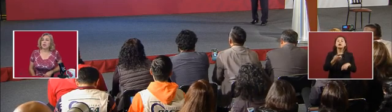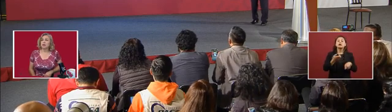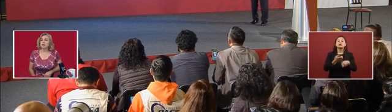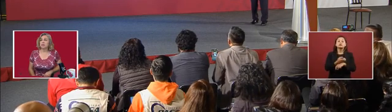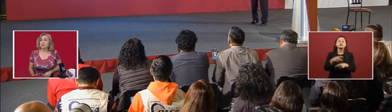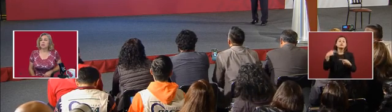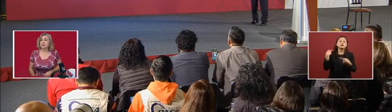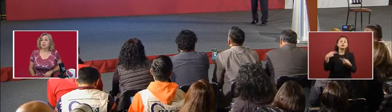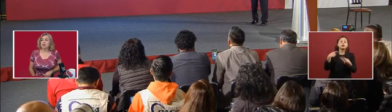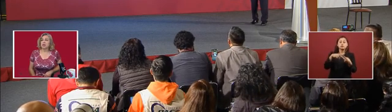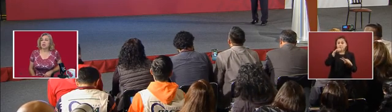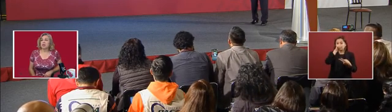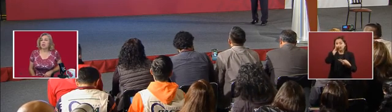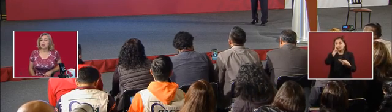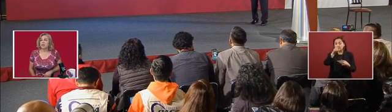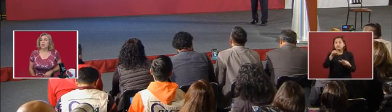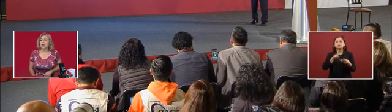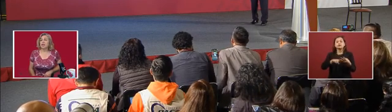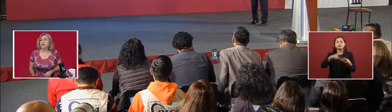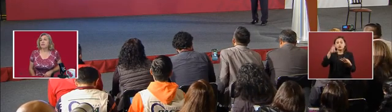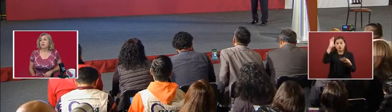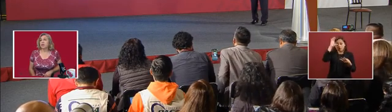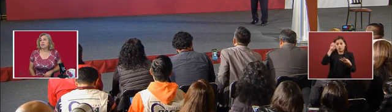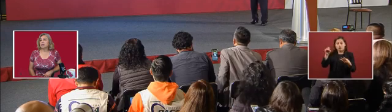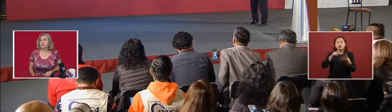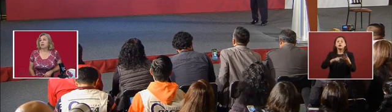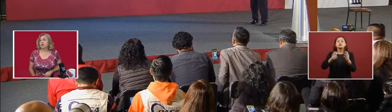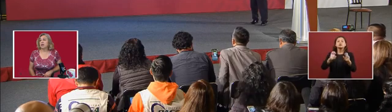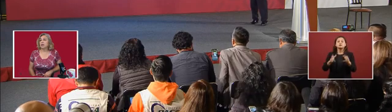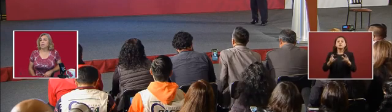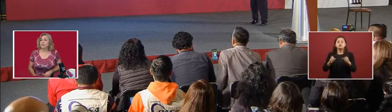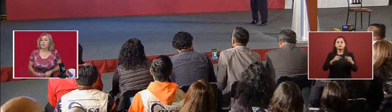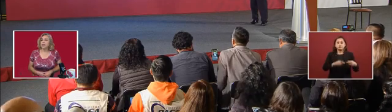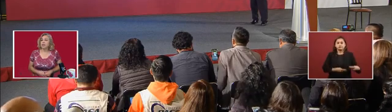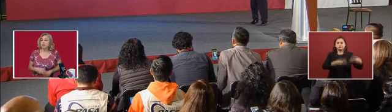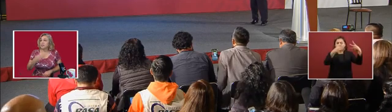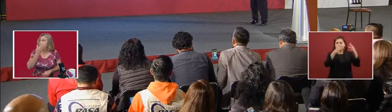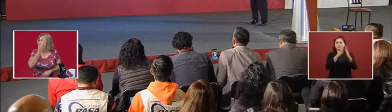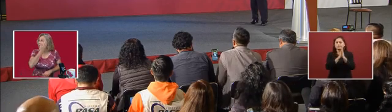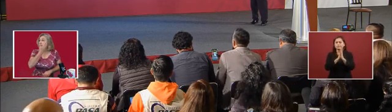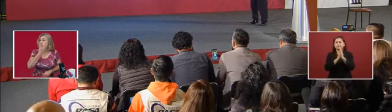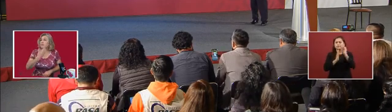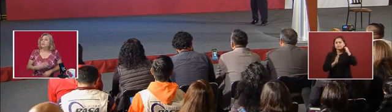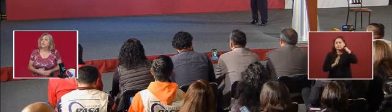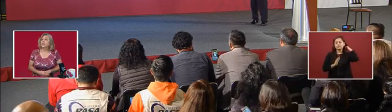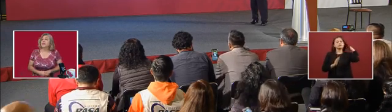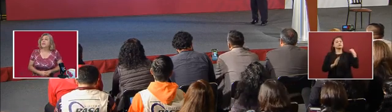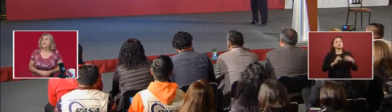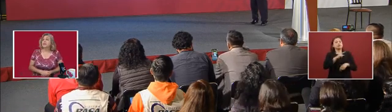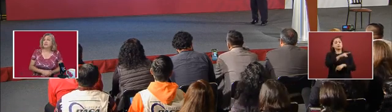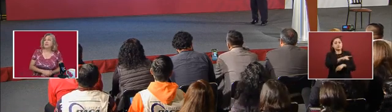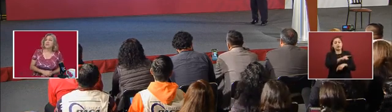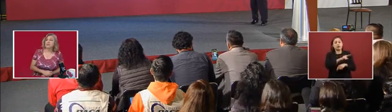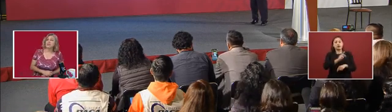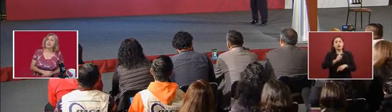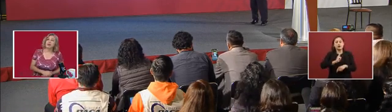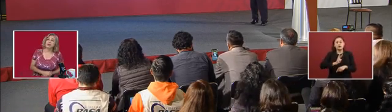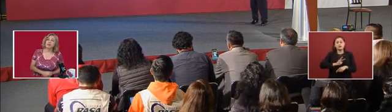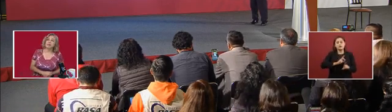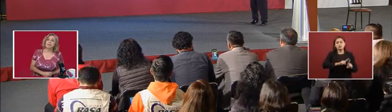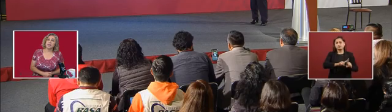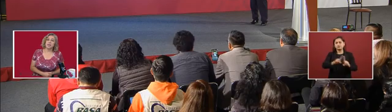part 2%, has es 2%, que hay una letalidad that means relevante. there's Sí, a yo lo relevant Y ahí está por death.